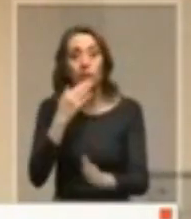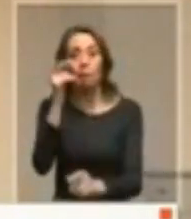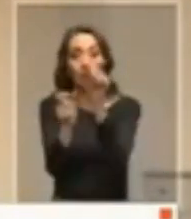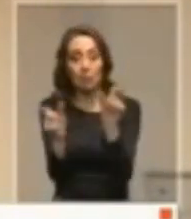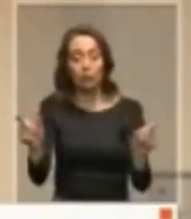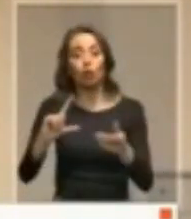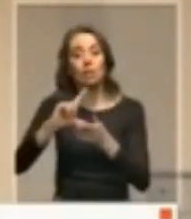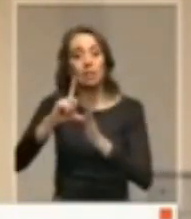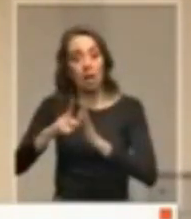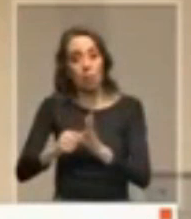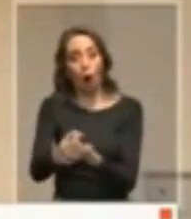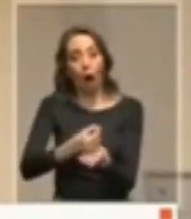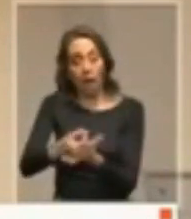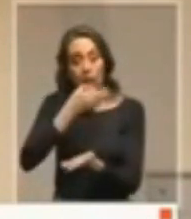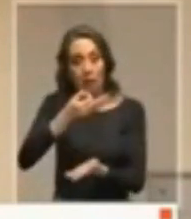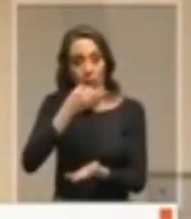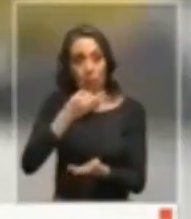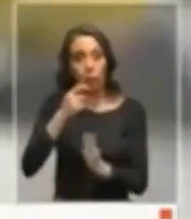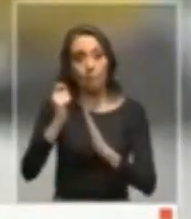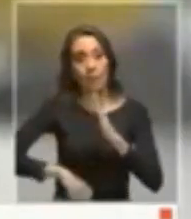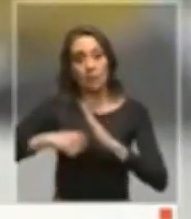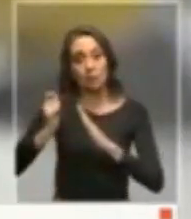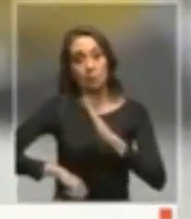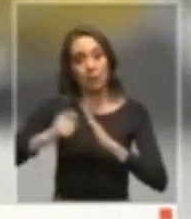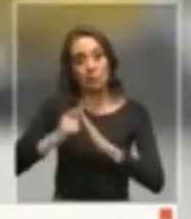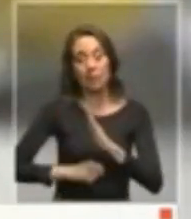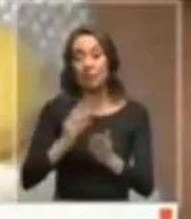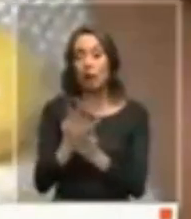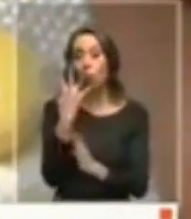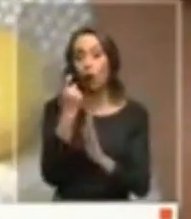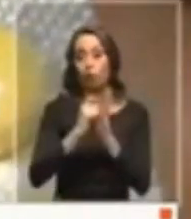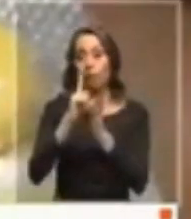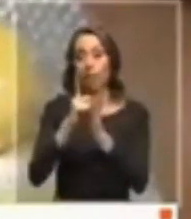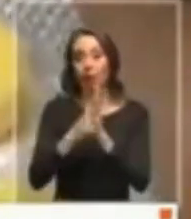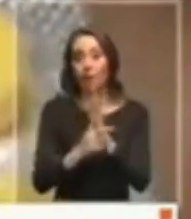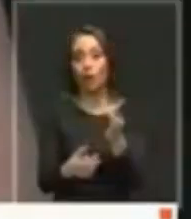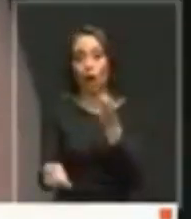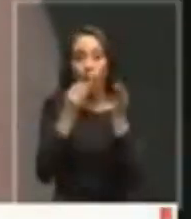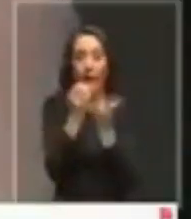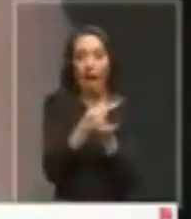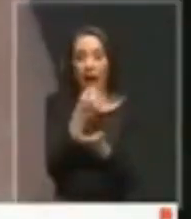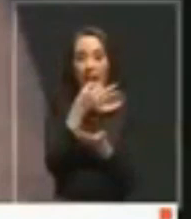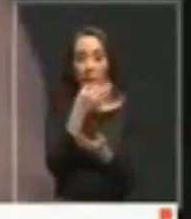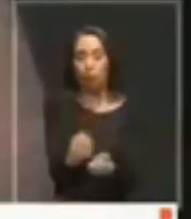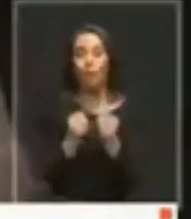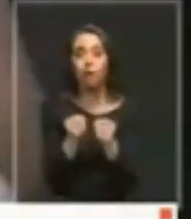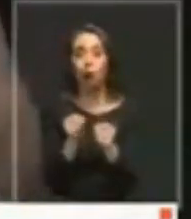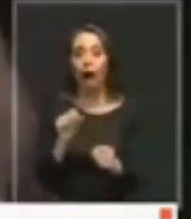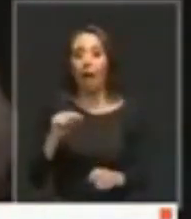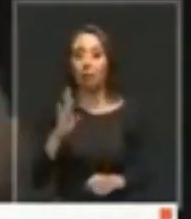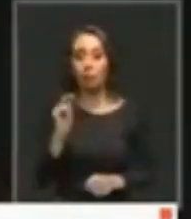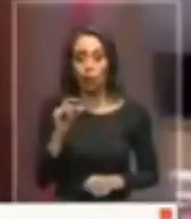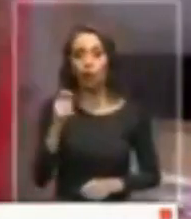personas. Son tratamientos de meses. De hasta 4 meses con fuertes antibióticos. Los humanos tienen